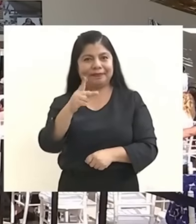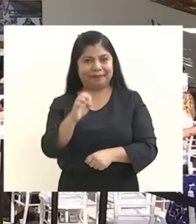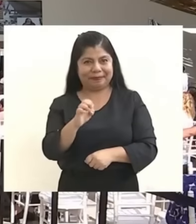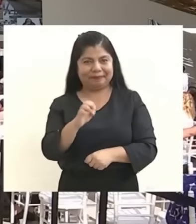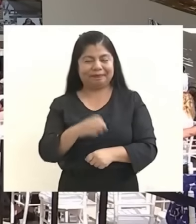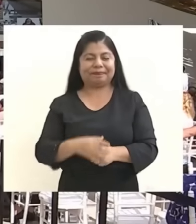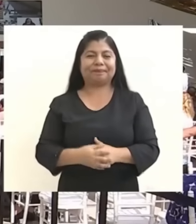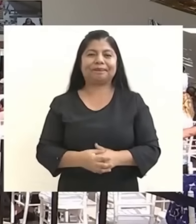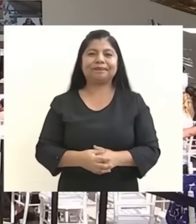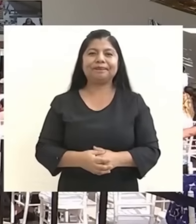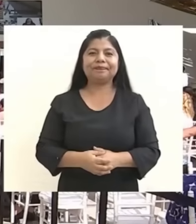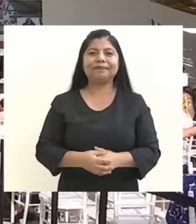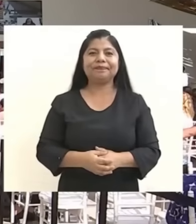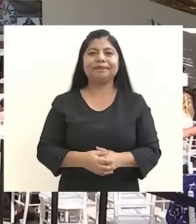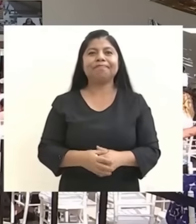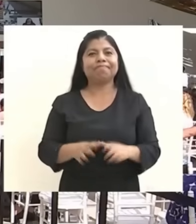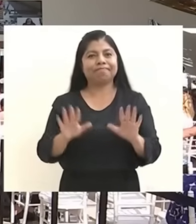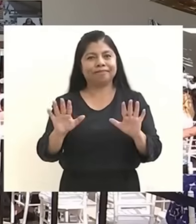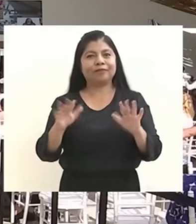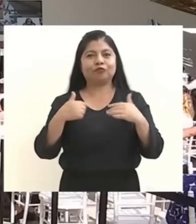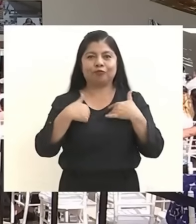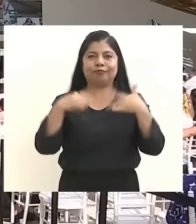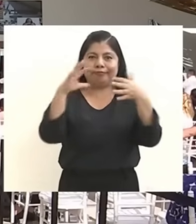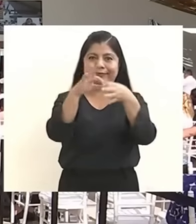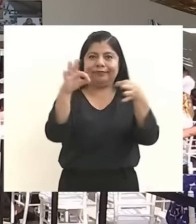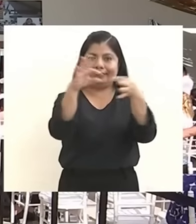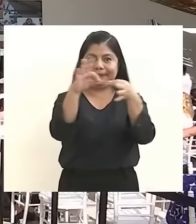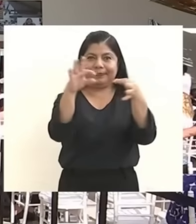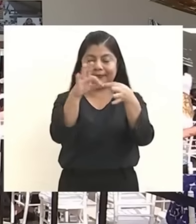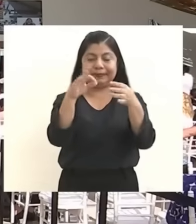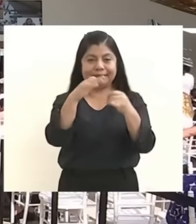Quiero terminar